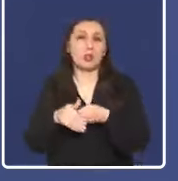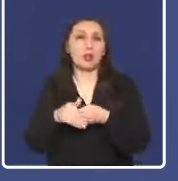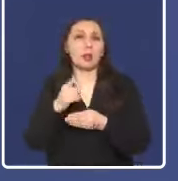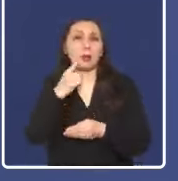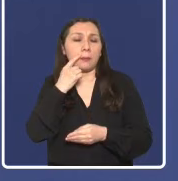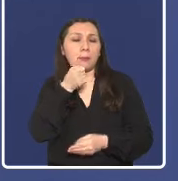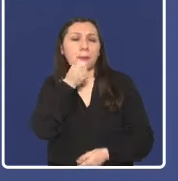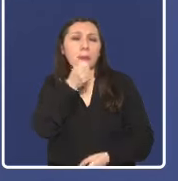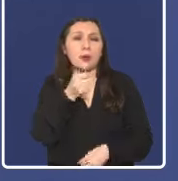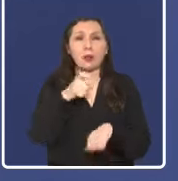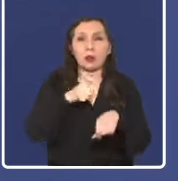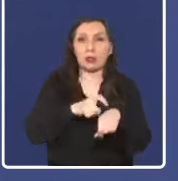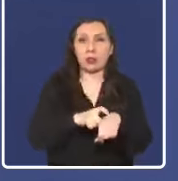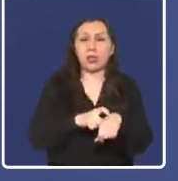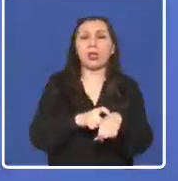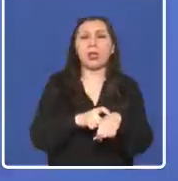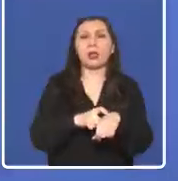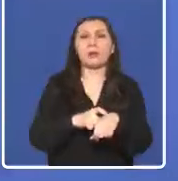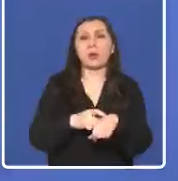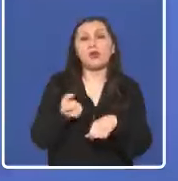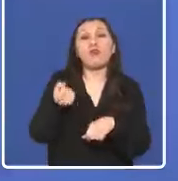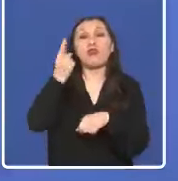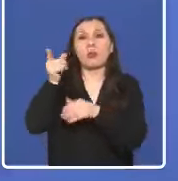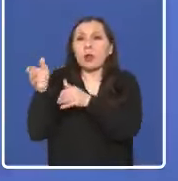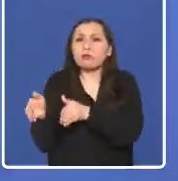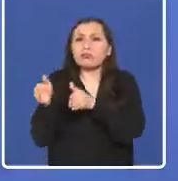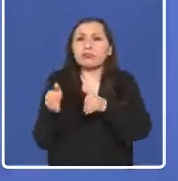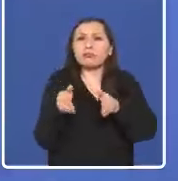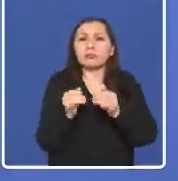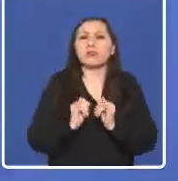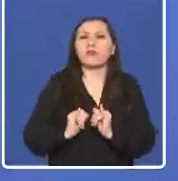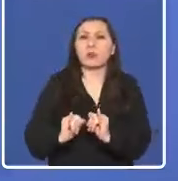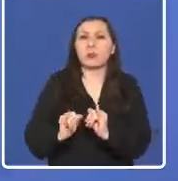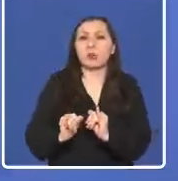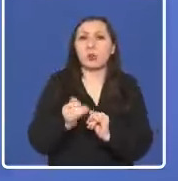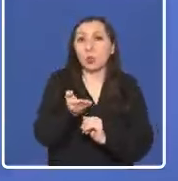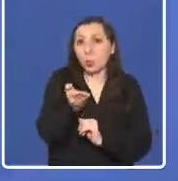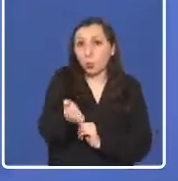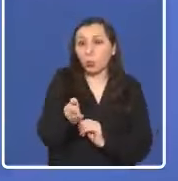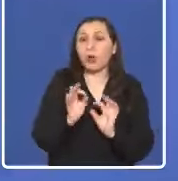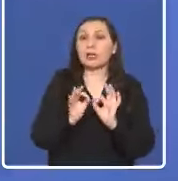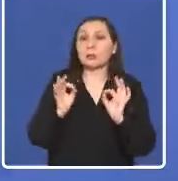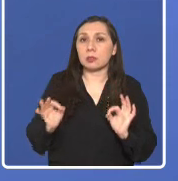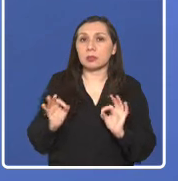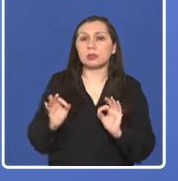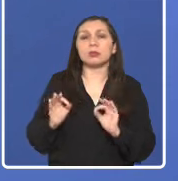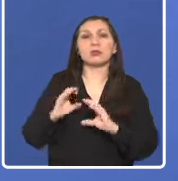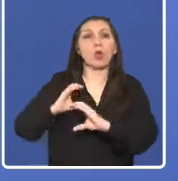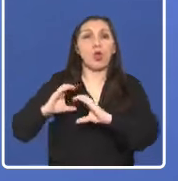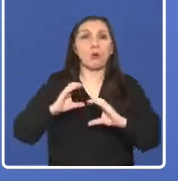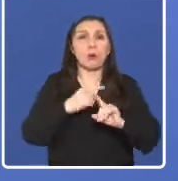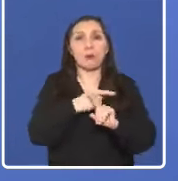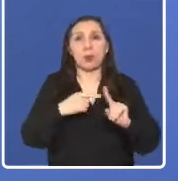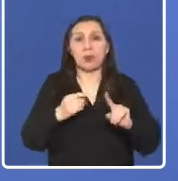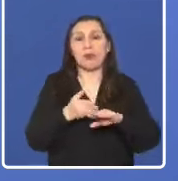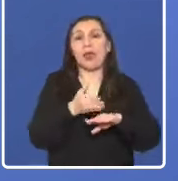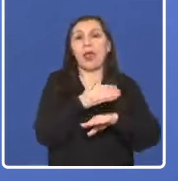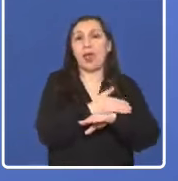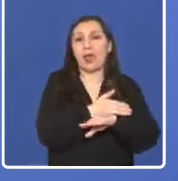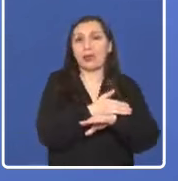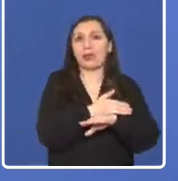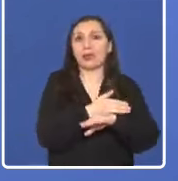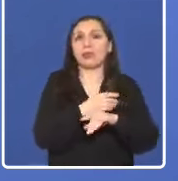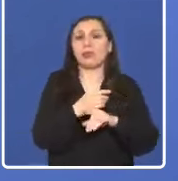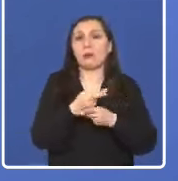en términos de los tiempos bajo los cuales se fue conociendo esta información. Especialmente usted tuvo una comunicación con los medios, con antelación a que